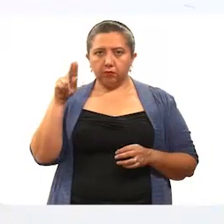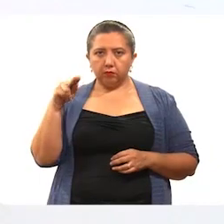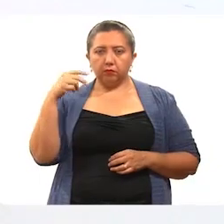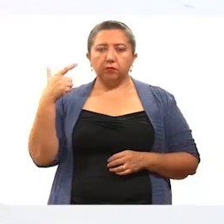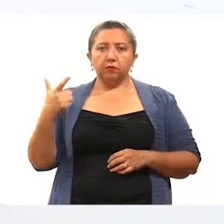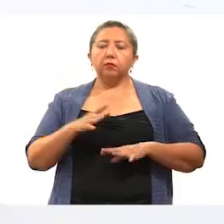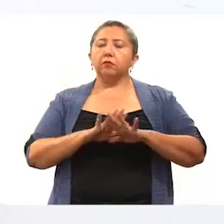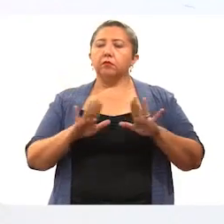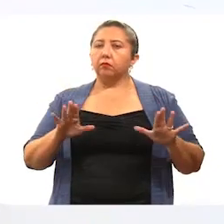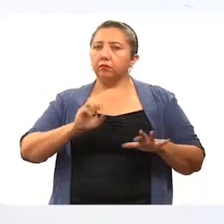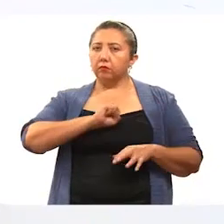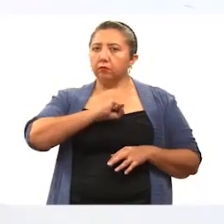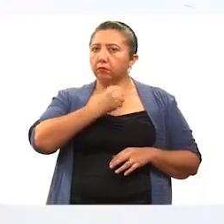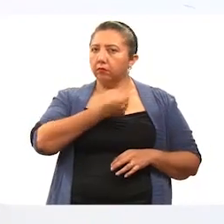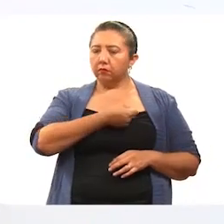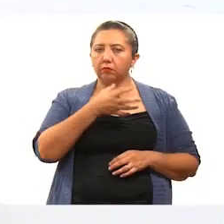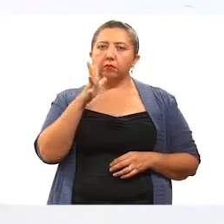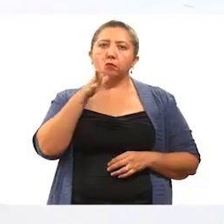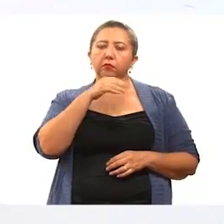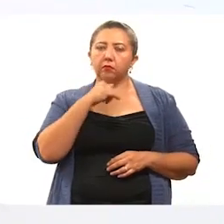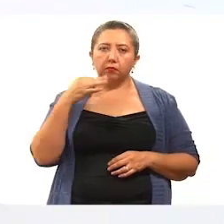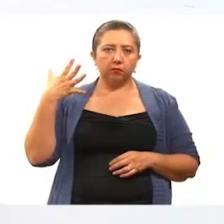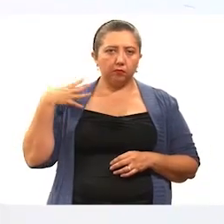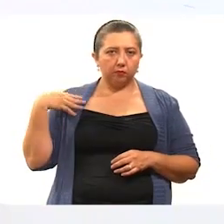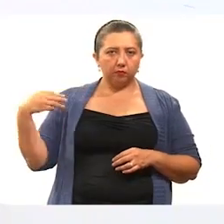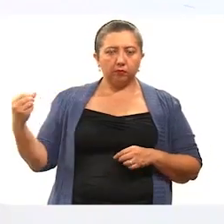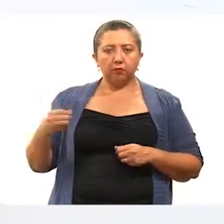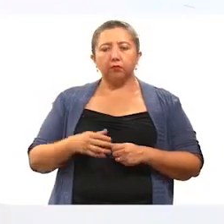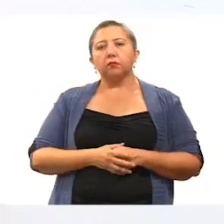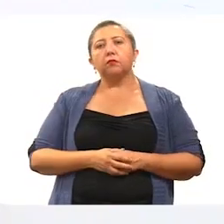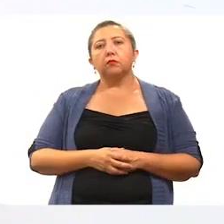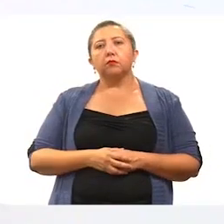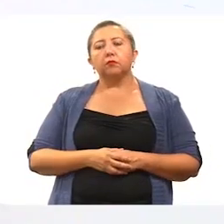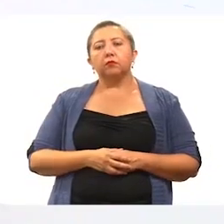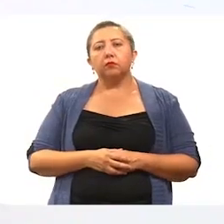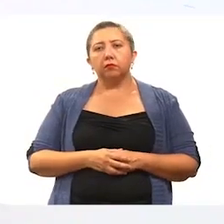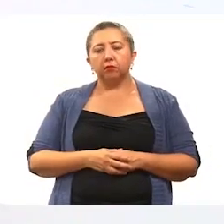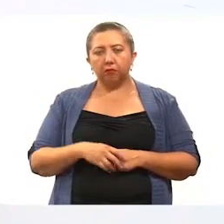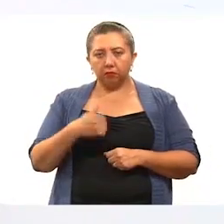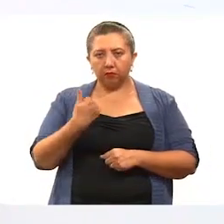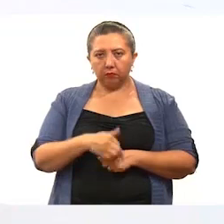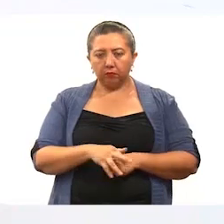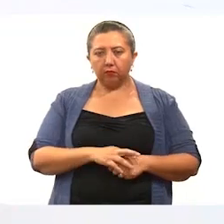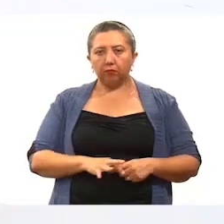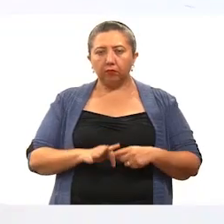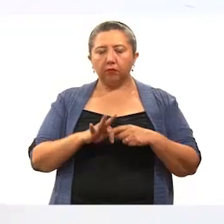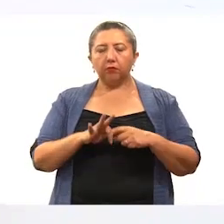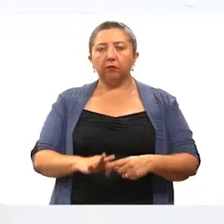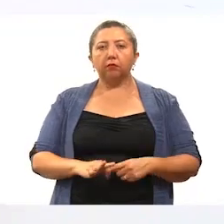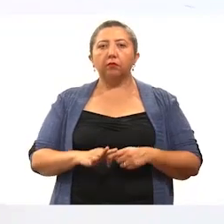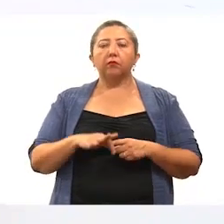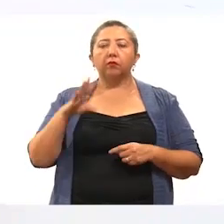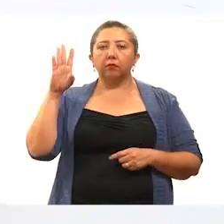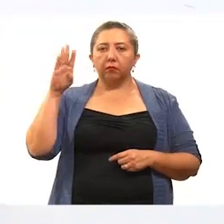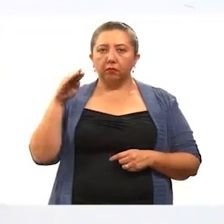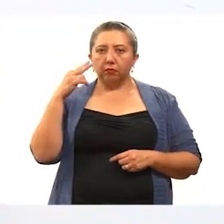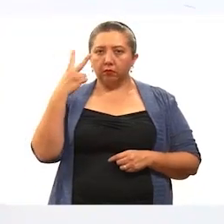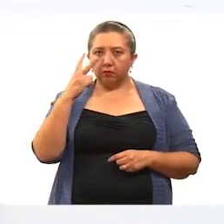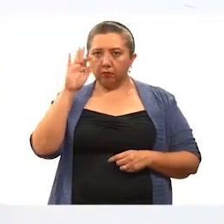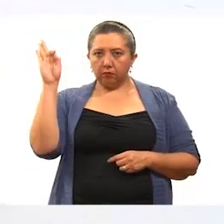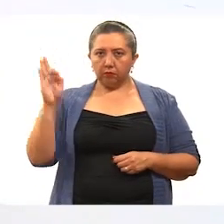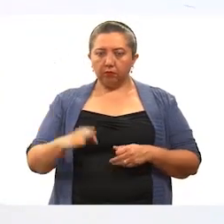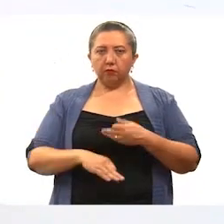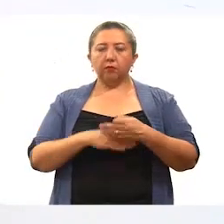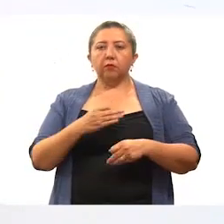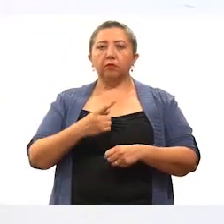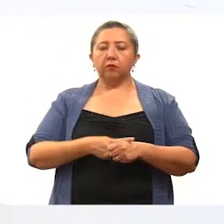100.287 pacientes ya se recuperaron, no presentan síntomas ni pueden contagiar. Esta cifra representa el 92%